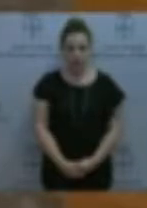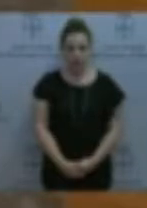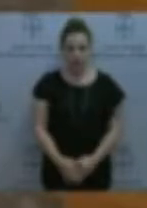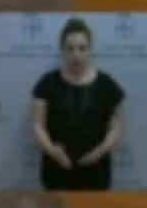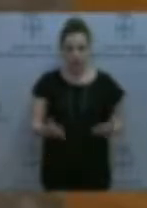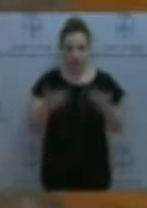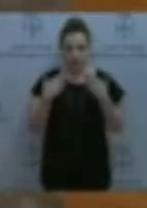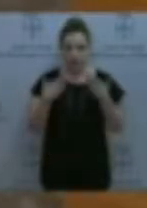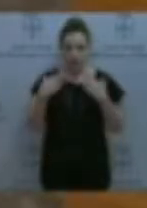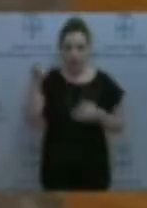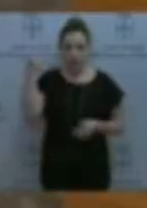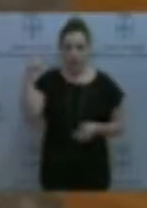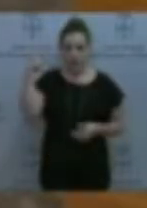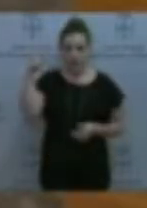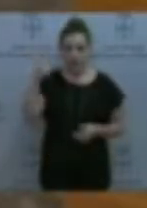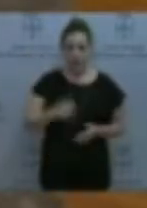Señoría,